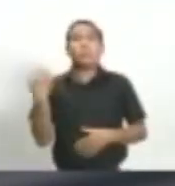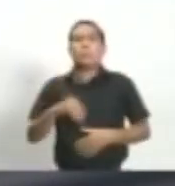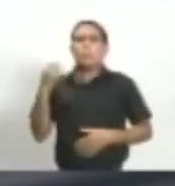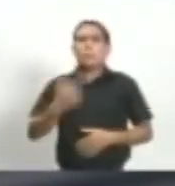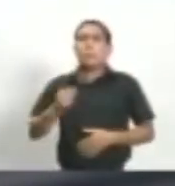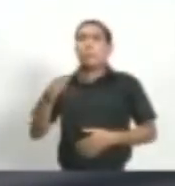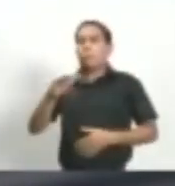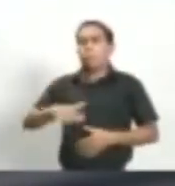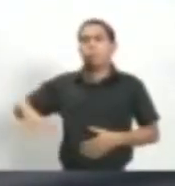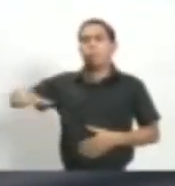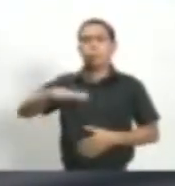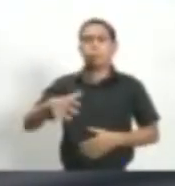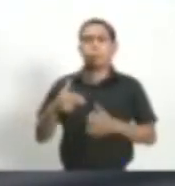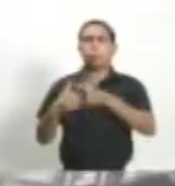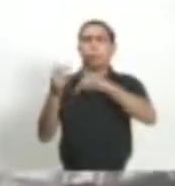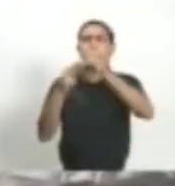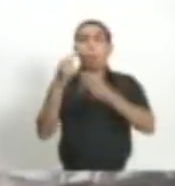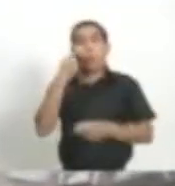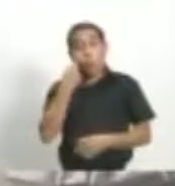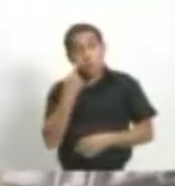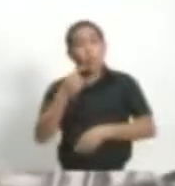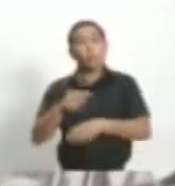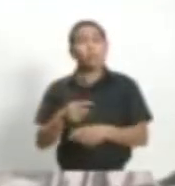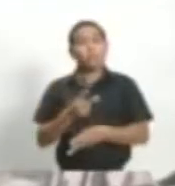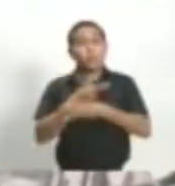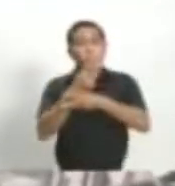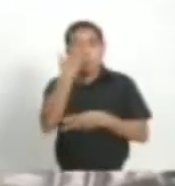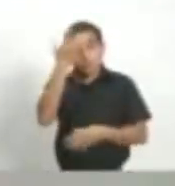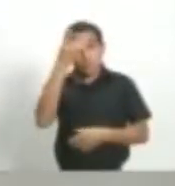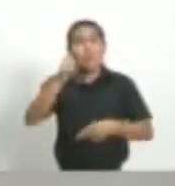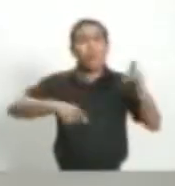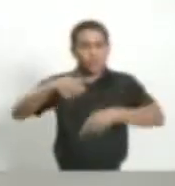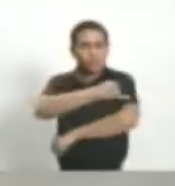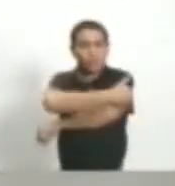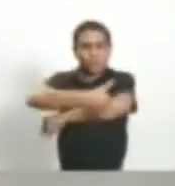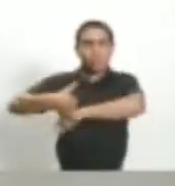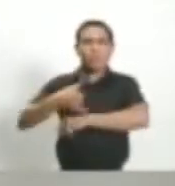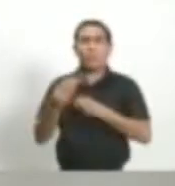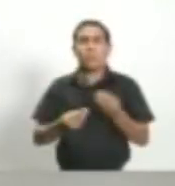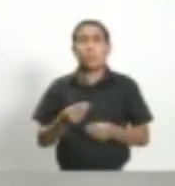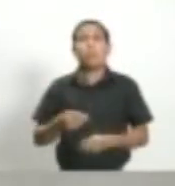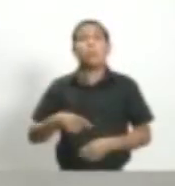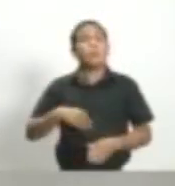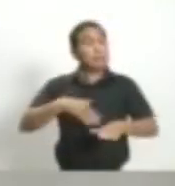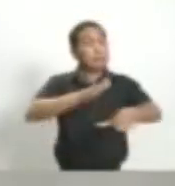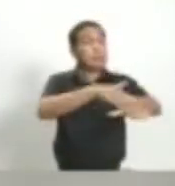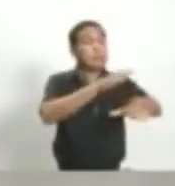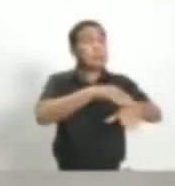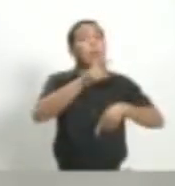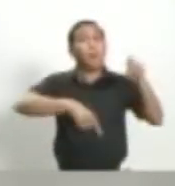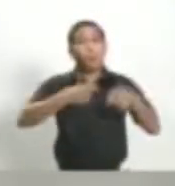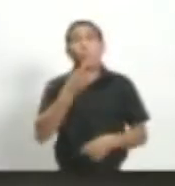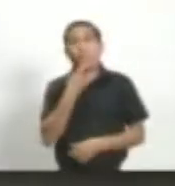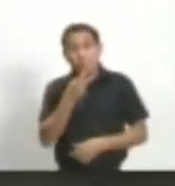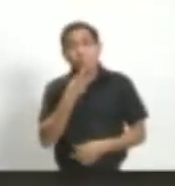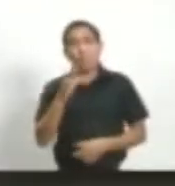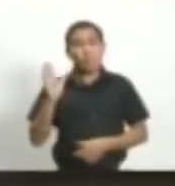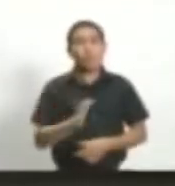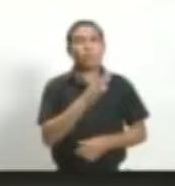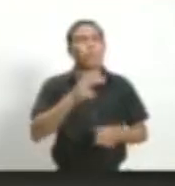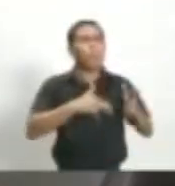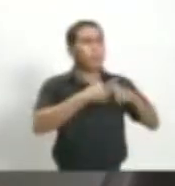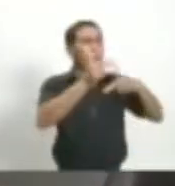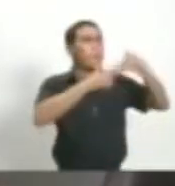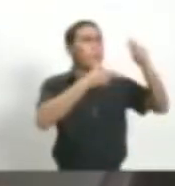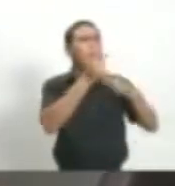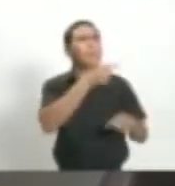sector constructor, pues ante la Sociedad de Ingenieros se han presentado varios reportes por fallas técnicas en nuevas